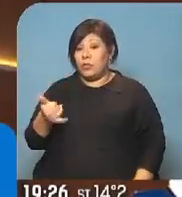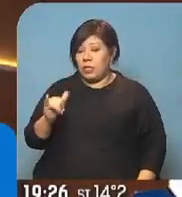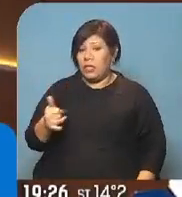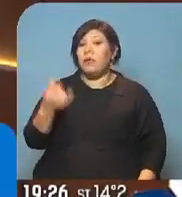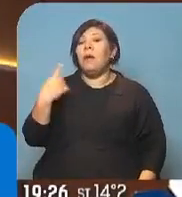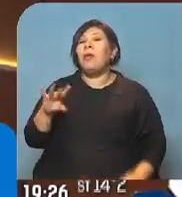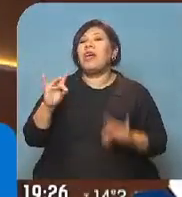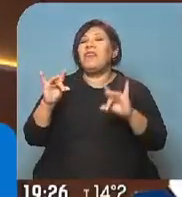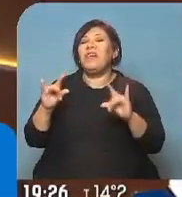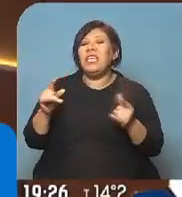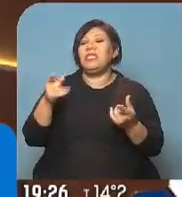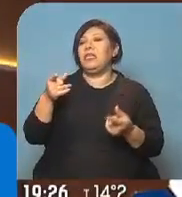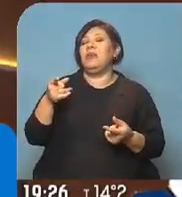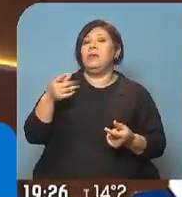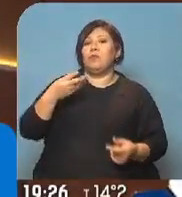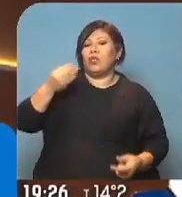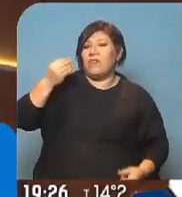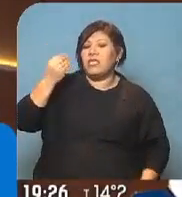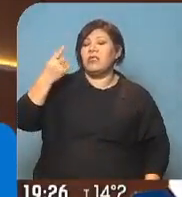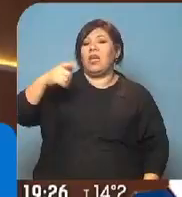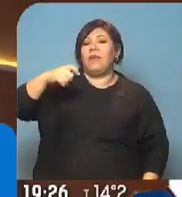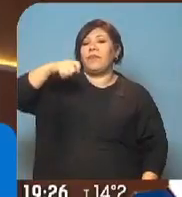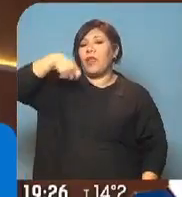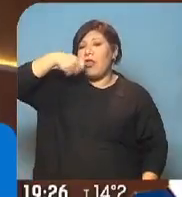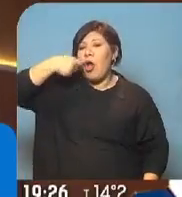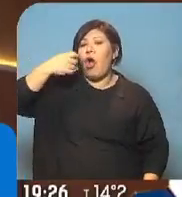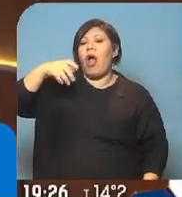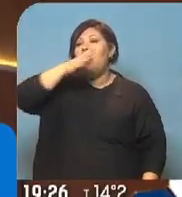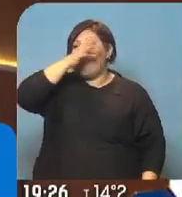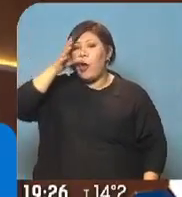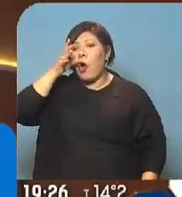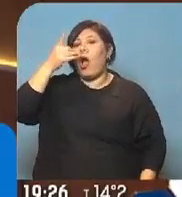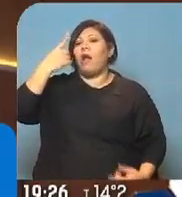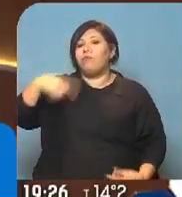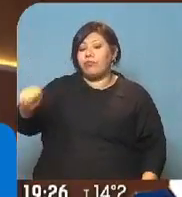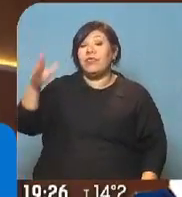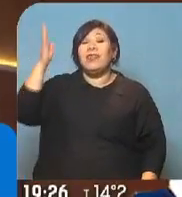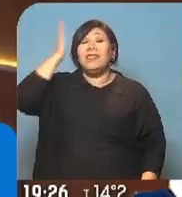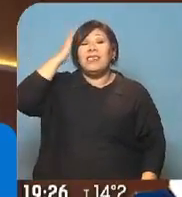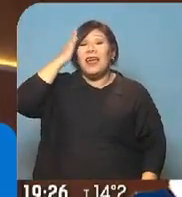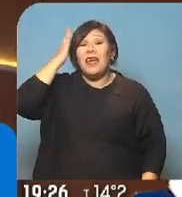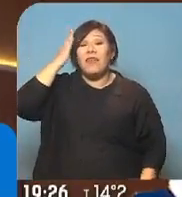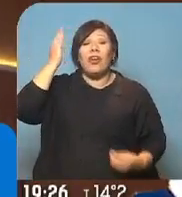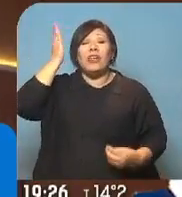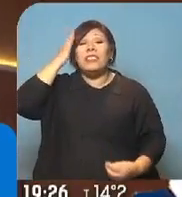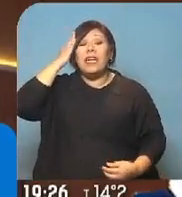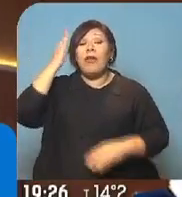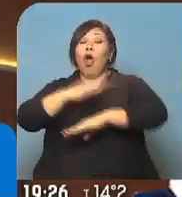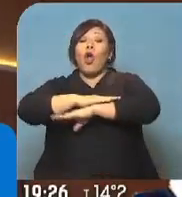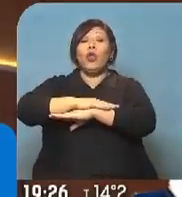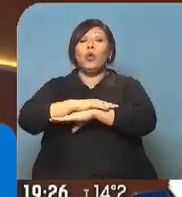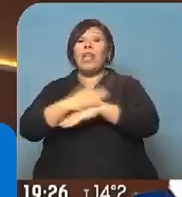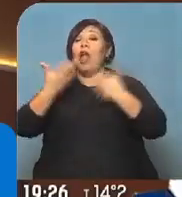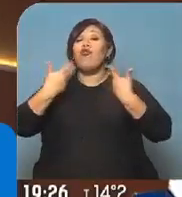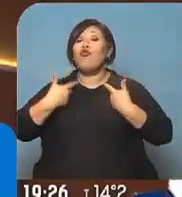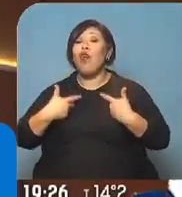con cantidad de drogas que alteran tan profundamente la psique, que de alguna manera, cuando esperamos comportamientos normales, nos damos cuenta que